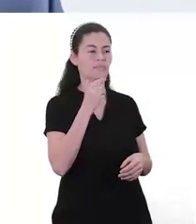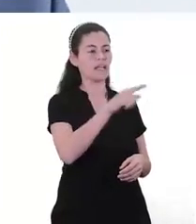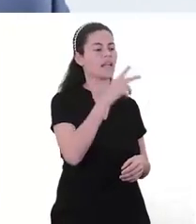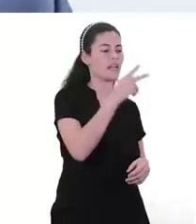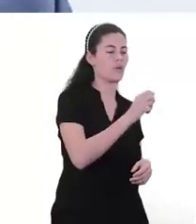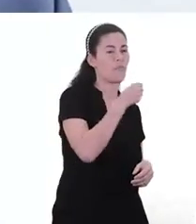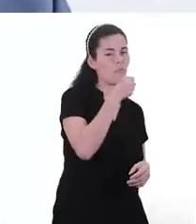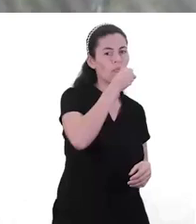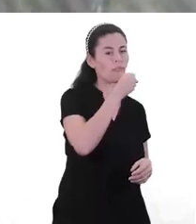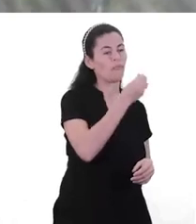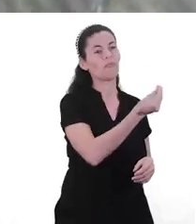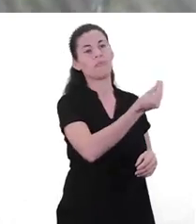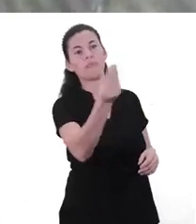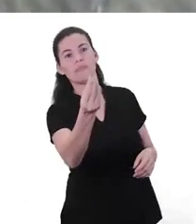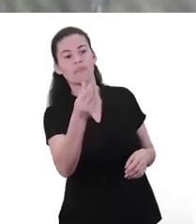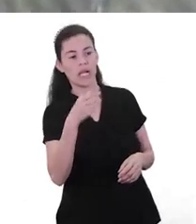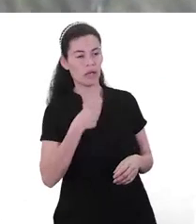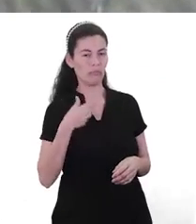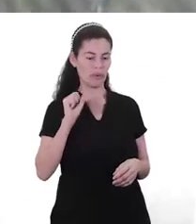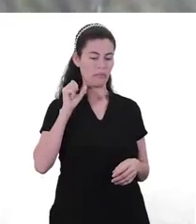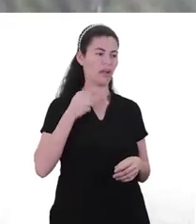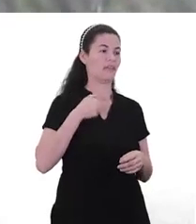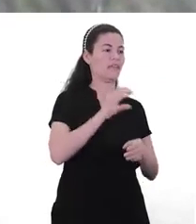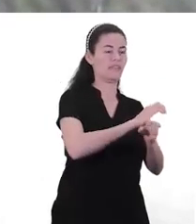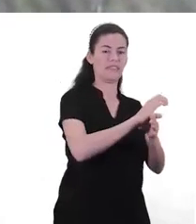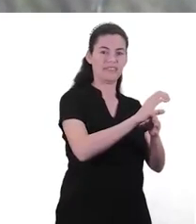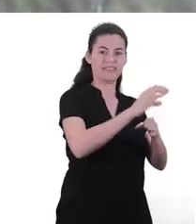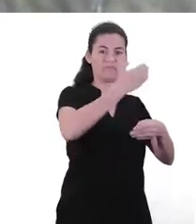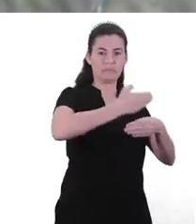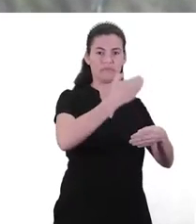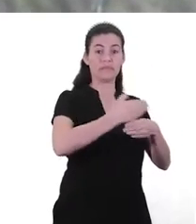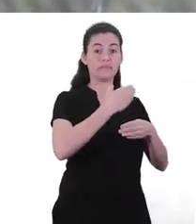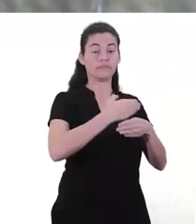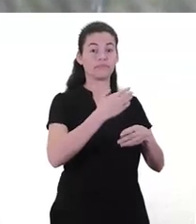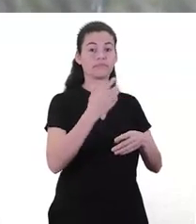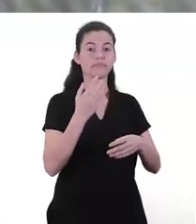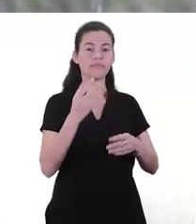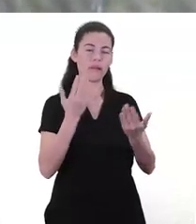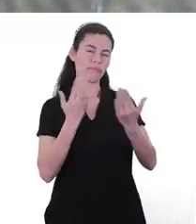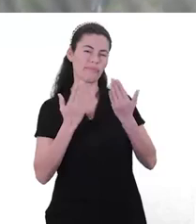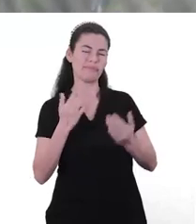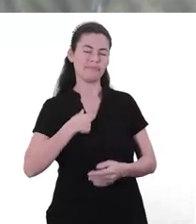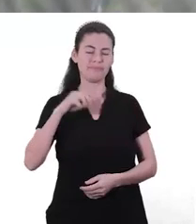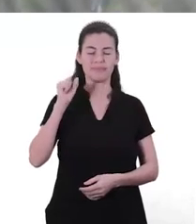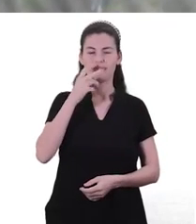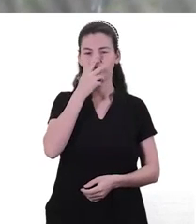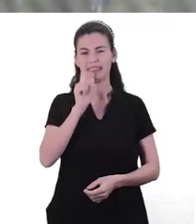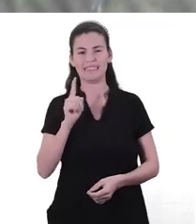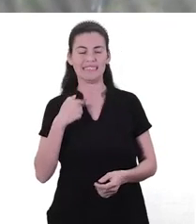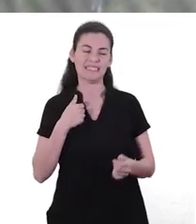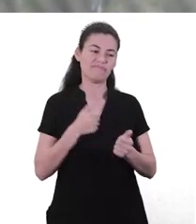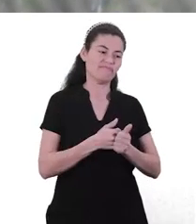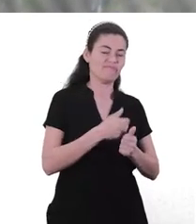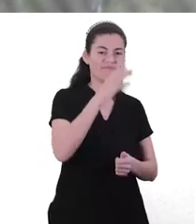música? Pasa muchísimo que a veces son los papás los que van. Al principio medio obligados, ¿verdad? No les gusta tanto la